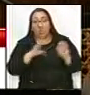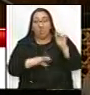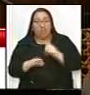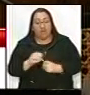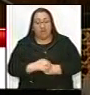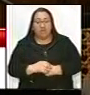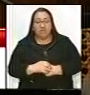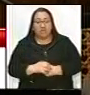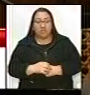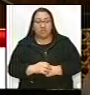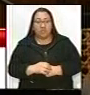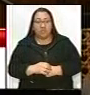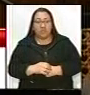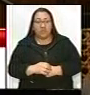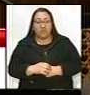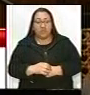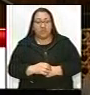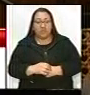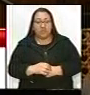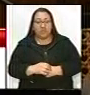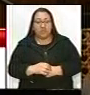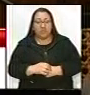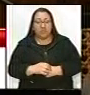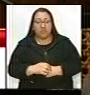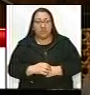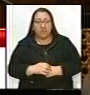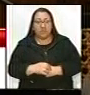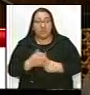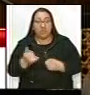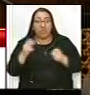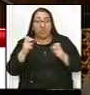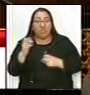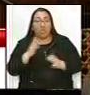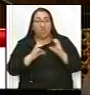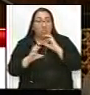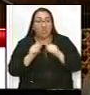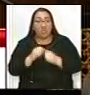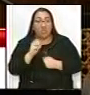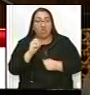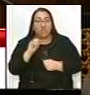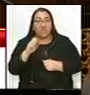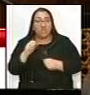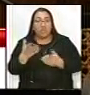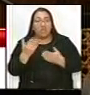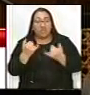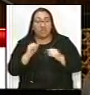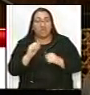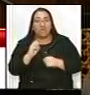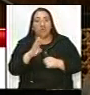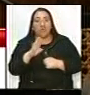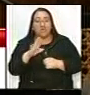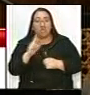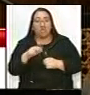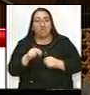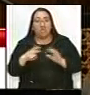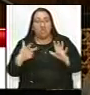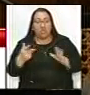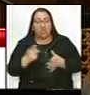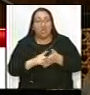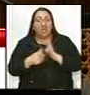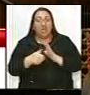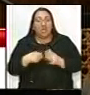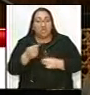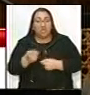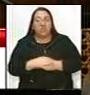sector en el actual mercado de telecomunicaciones y ozzy te limite el informe 045 2008 que luego la